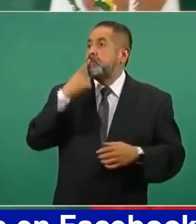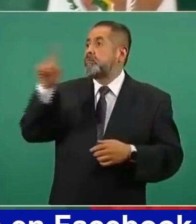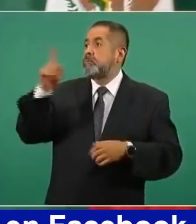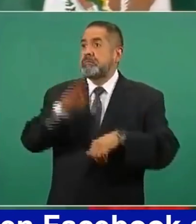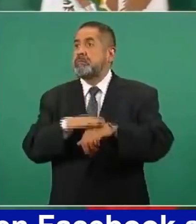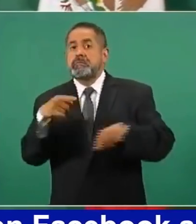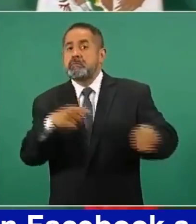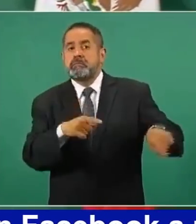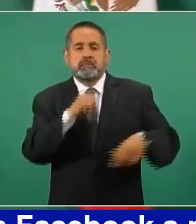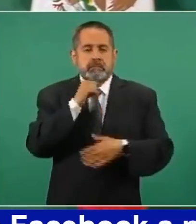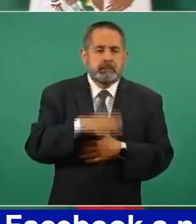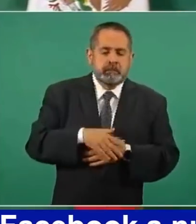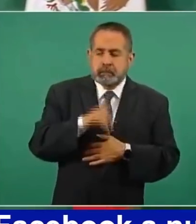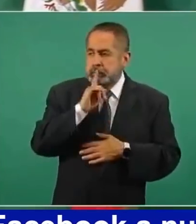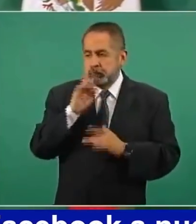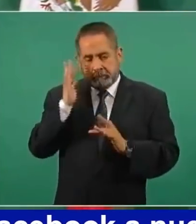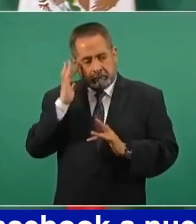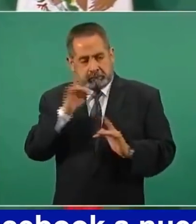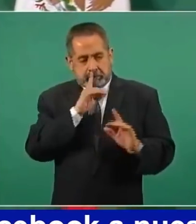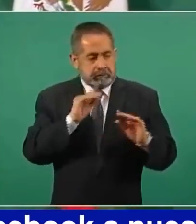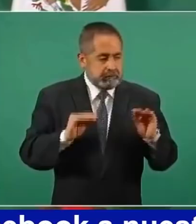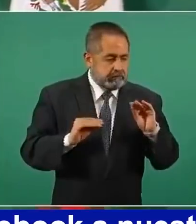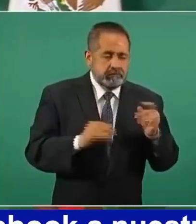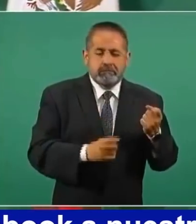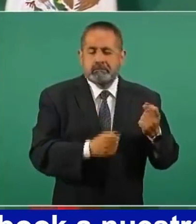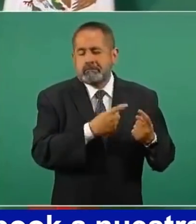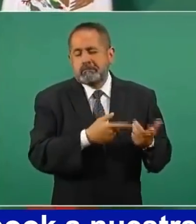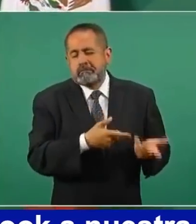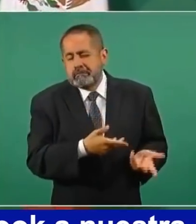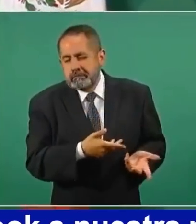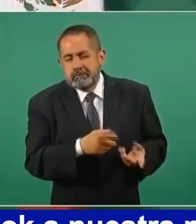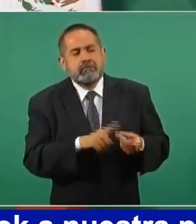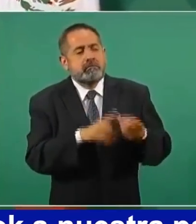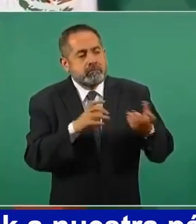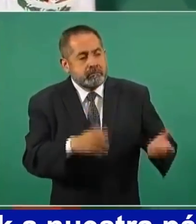ambientalistas, unos auténticos, otros